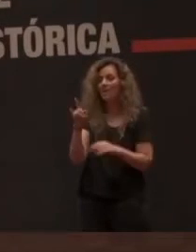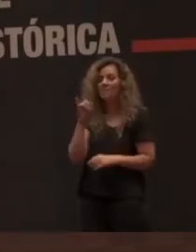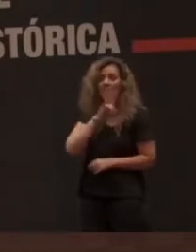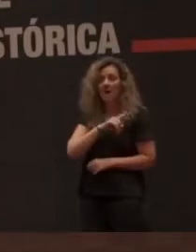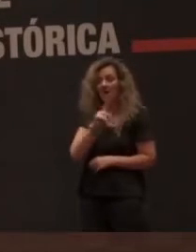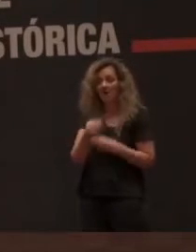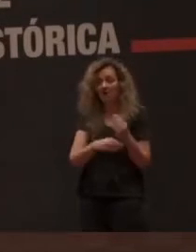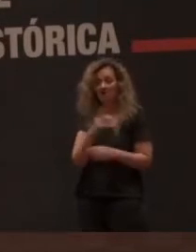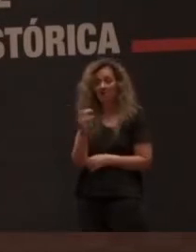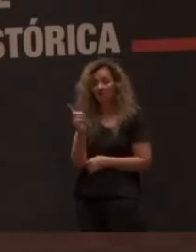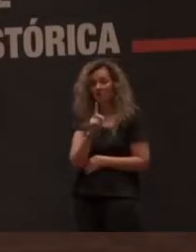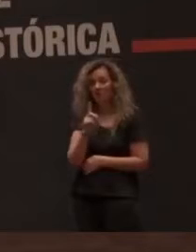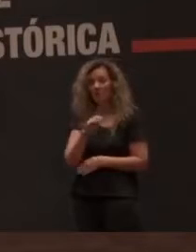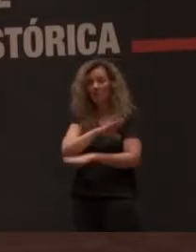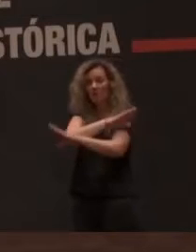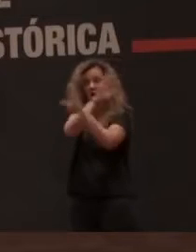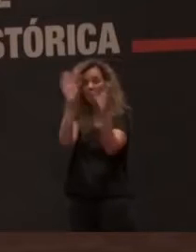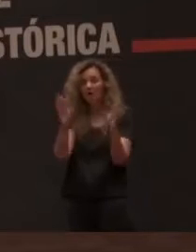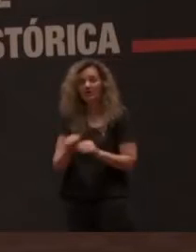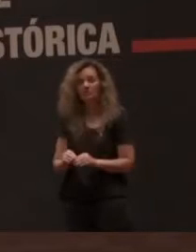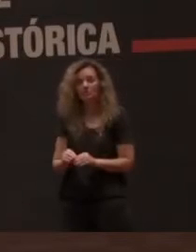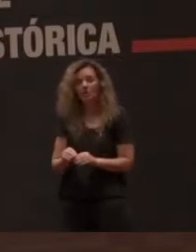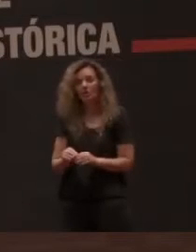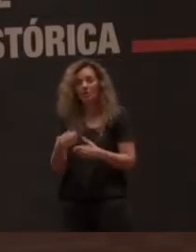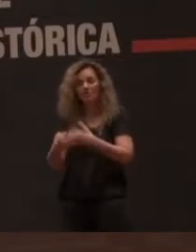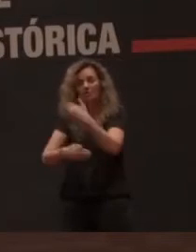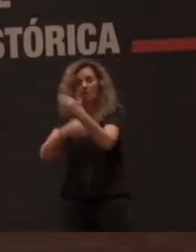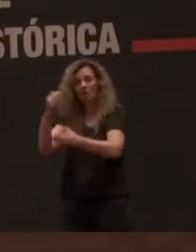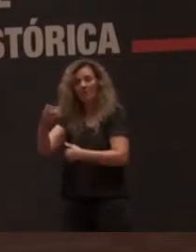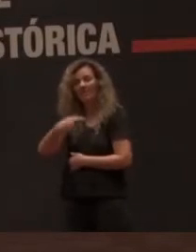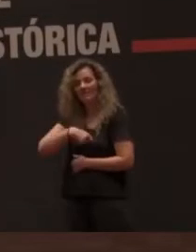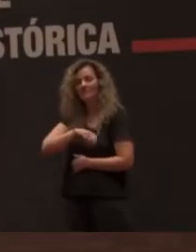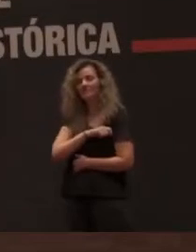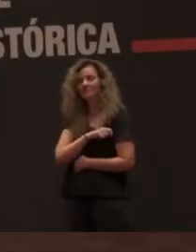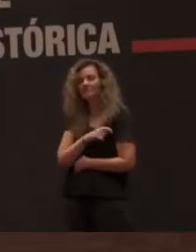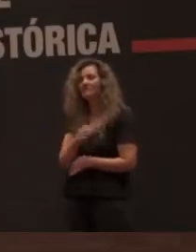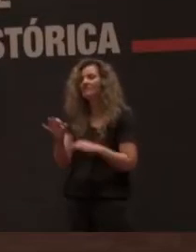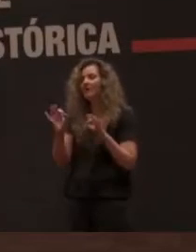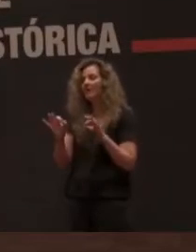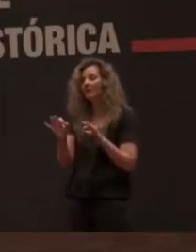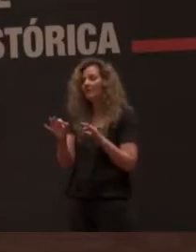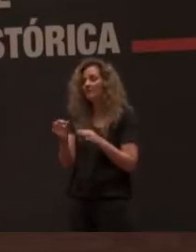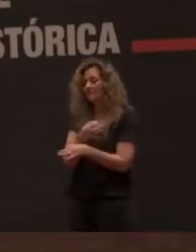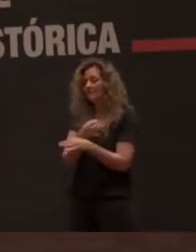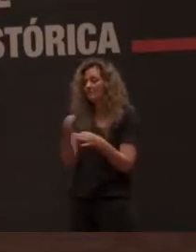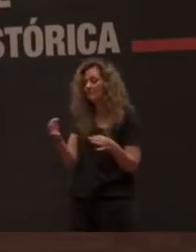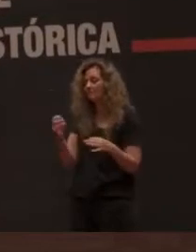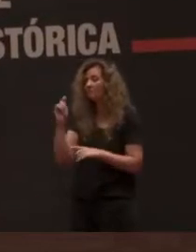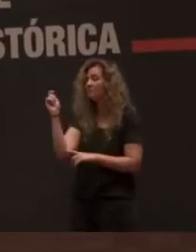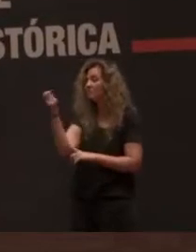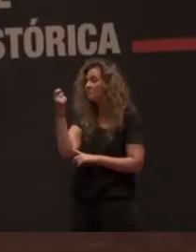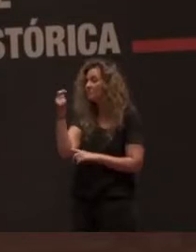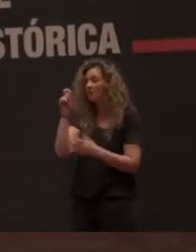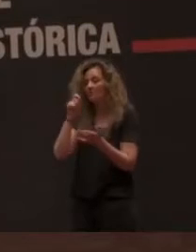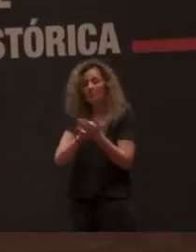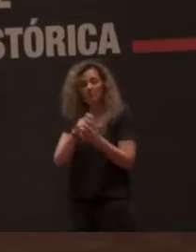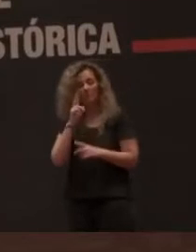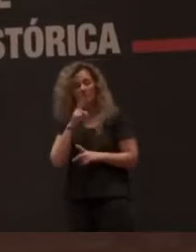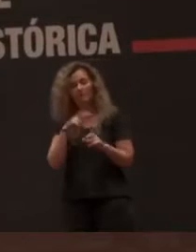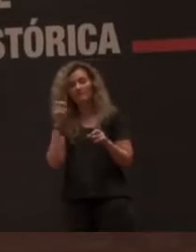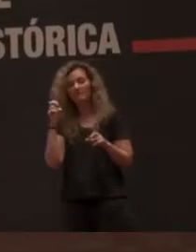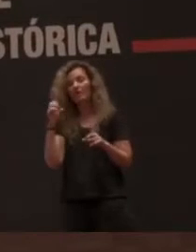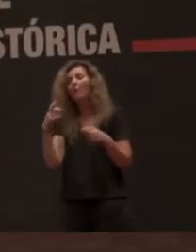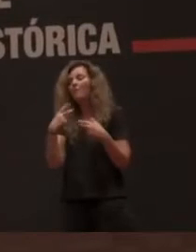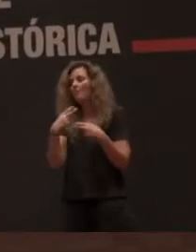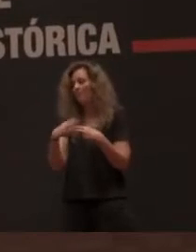mal, porque el resultado del proceso español fue pacífico, fue exitoso desde el punto de vista